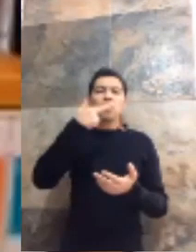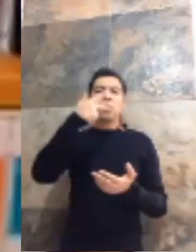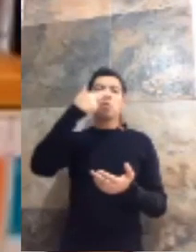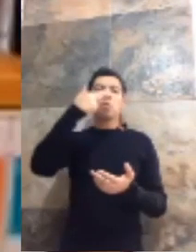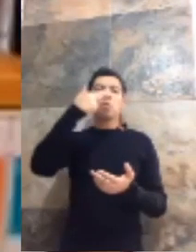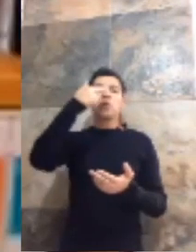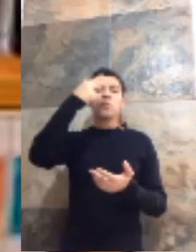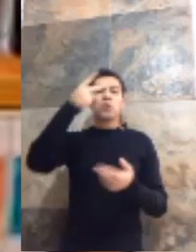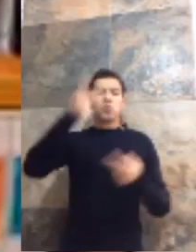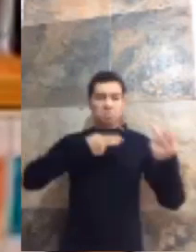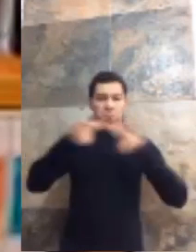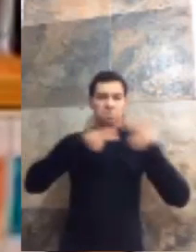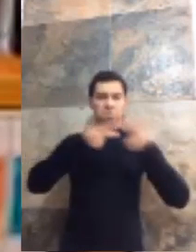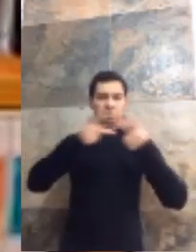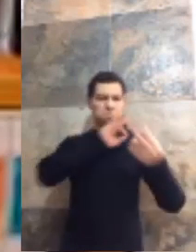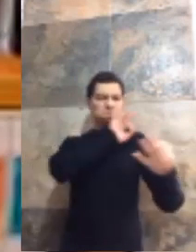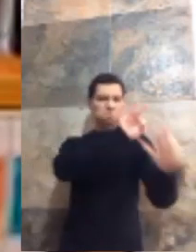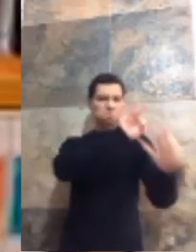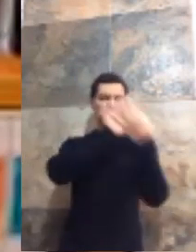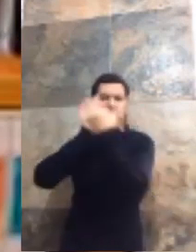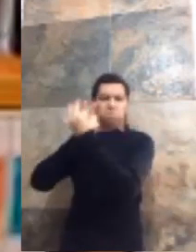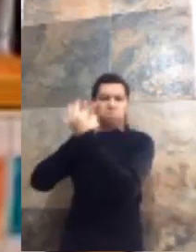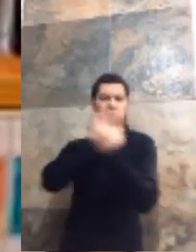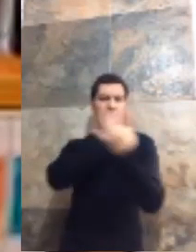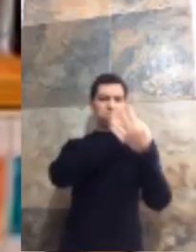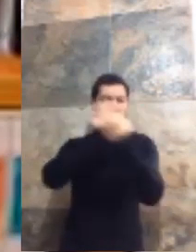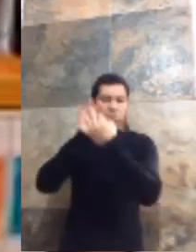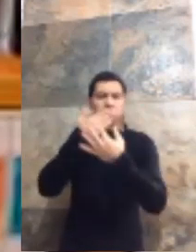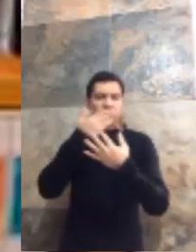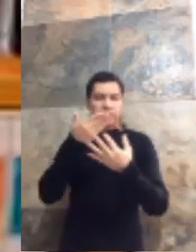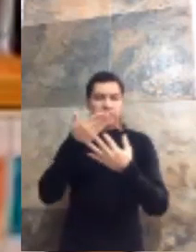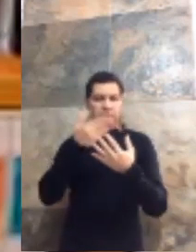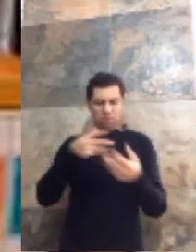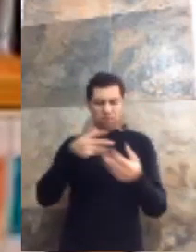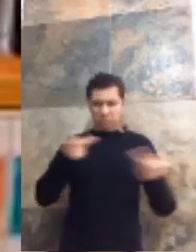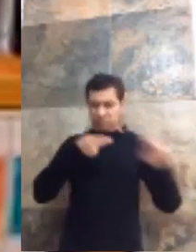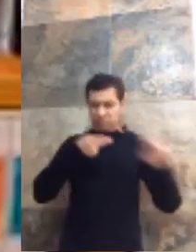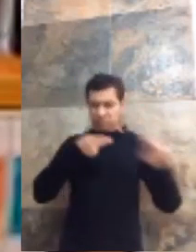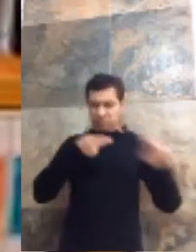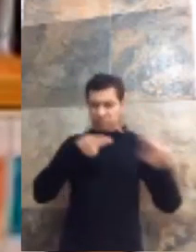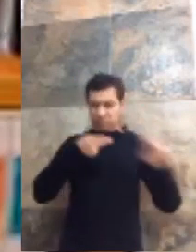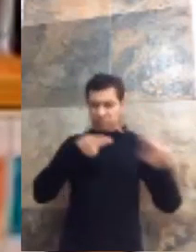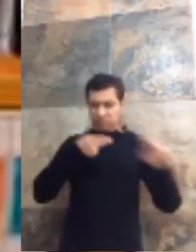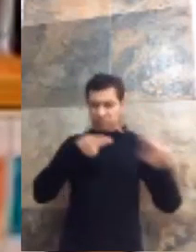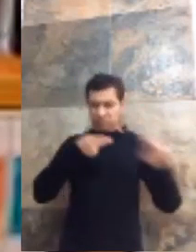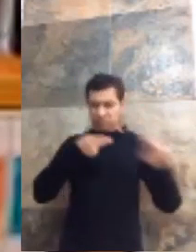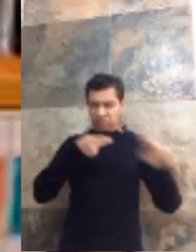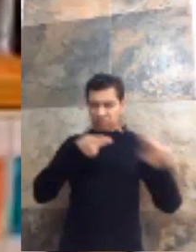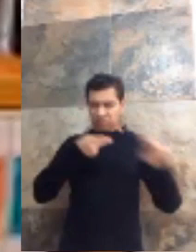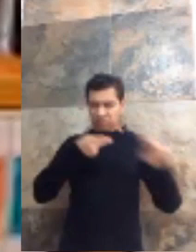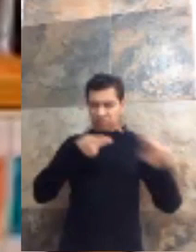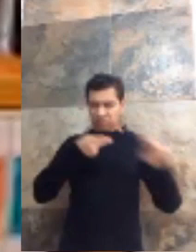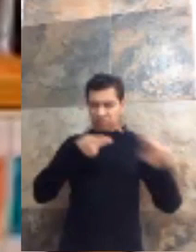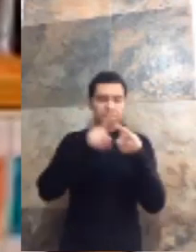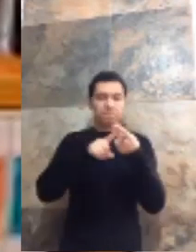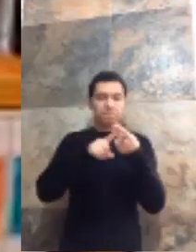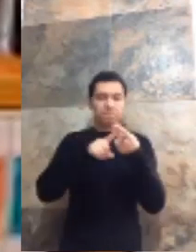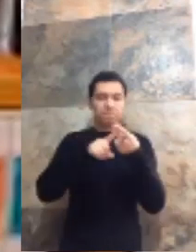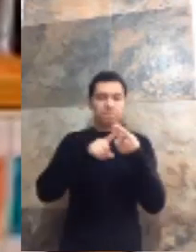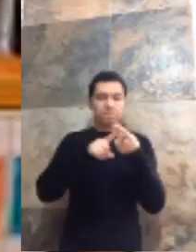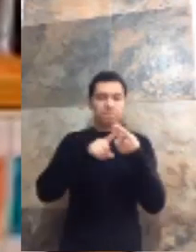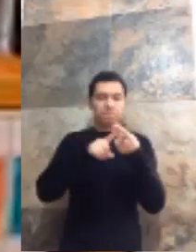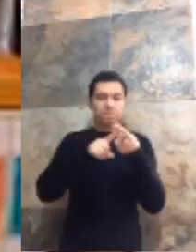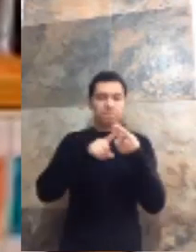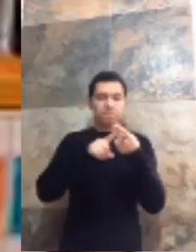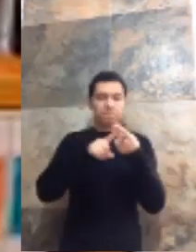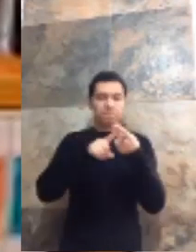estar mejor preparados? Básicamente 3 cosas. Una, regular nuestras emociones. Como se